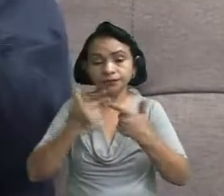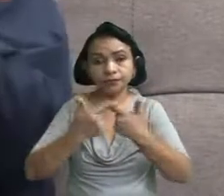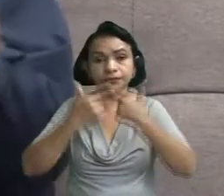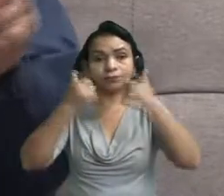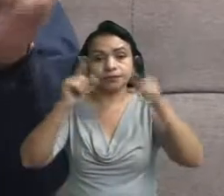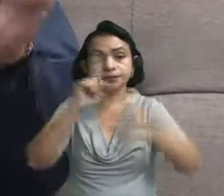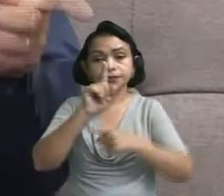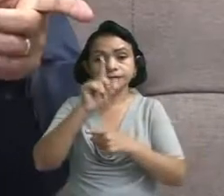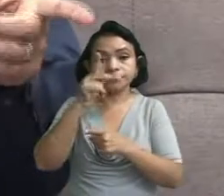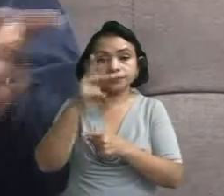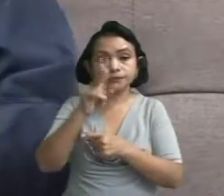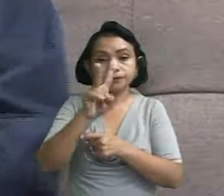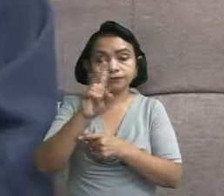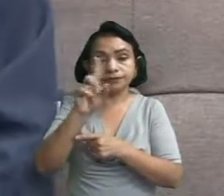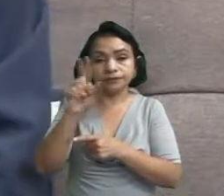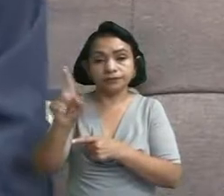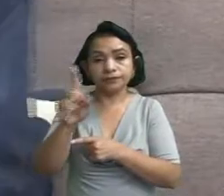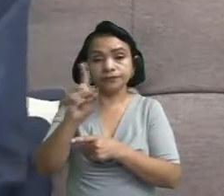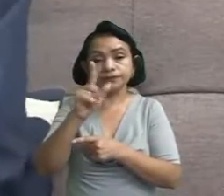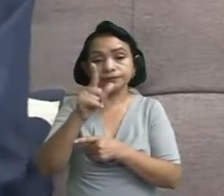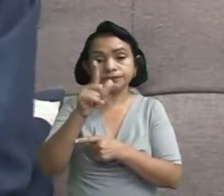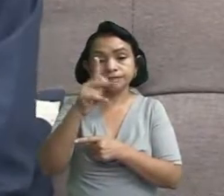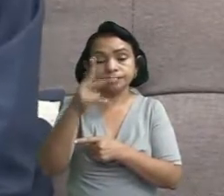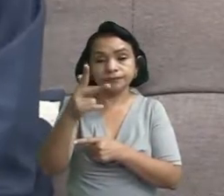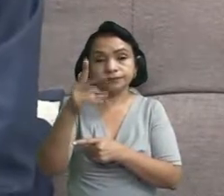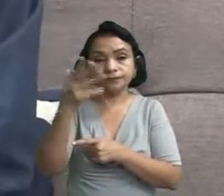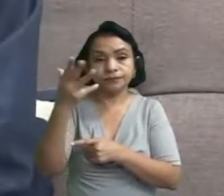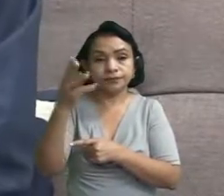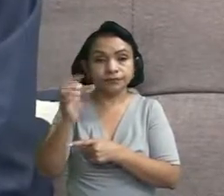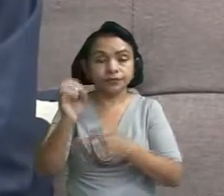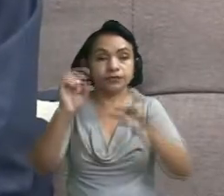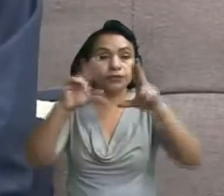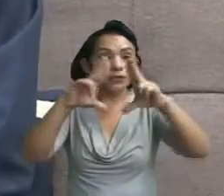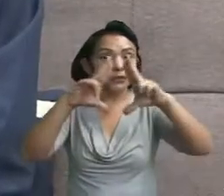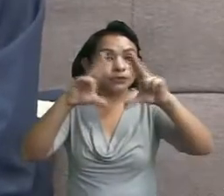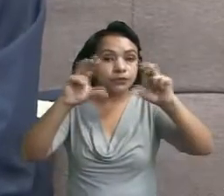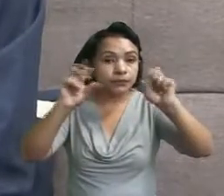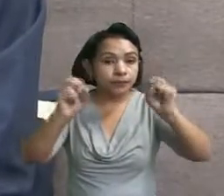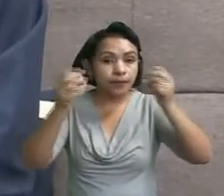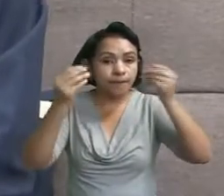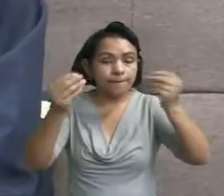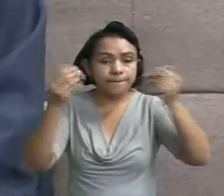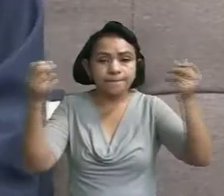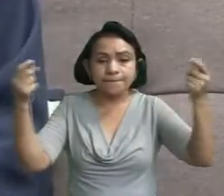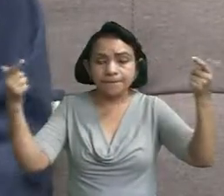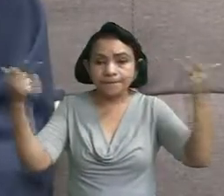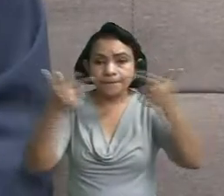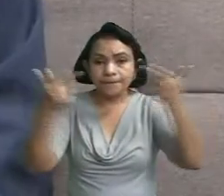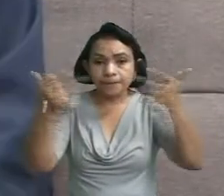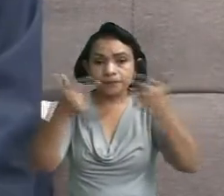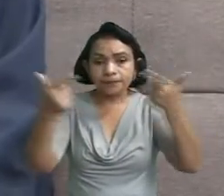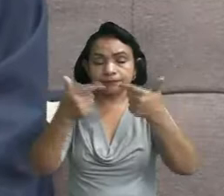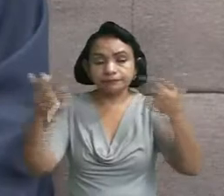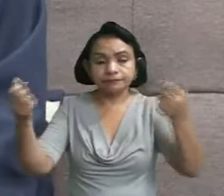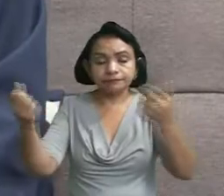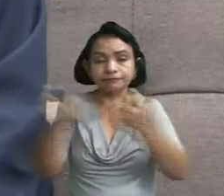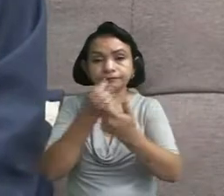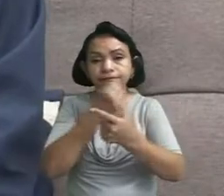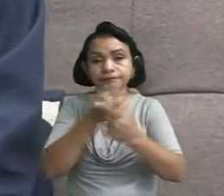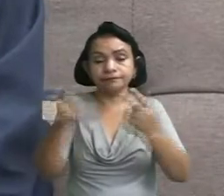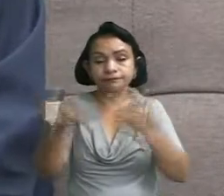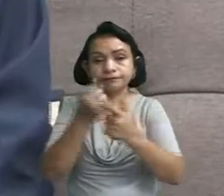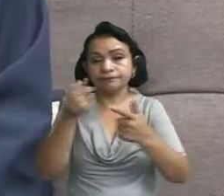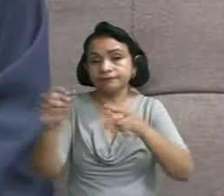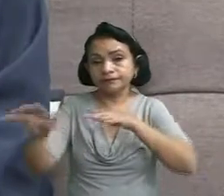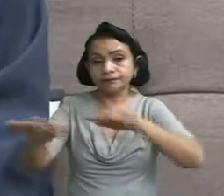independencia en 1821 hasta 1990. Nicaragua sufrió mucha guerra, violencia, golpes de Estado, y eso no nos